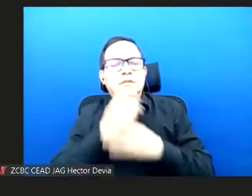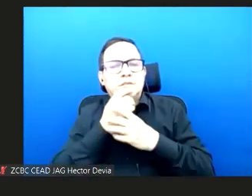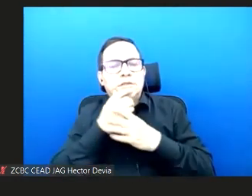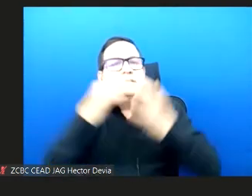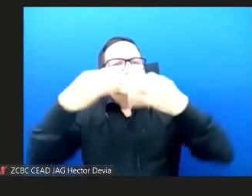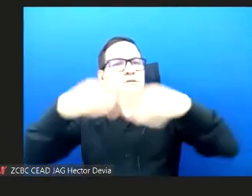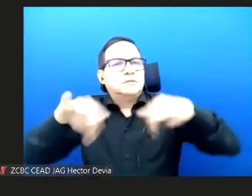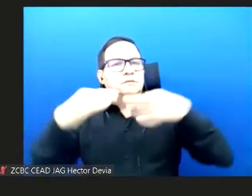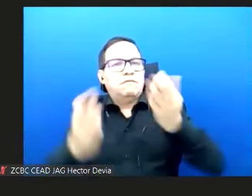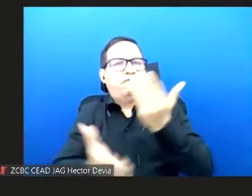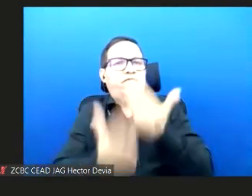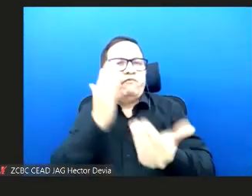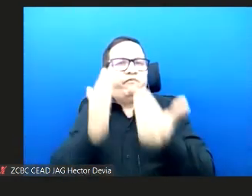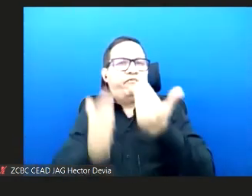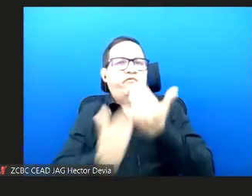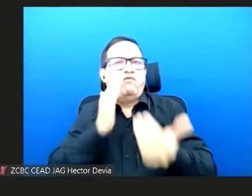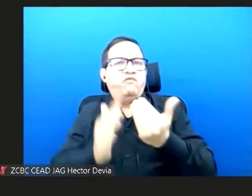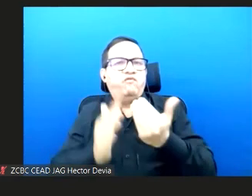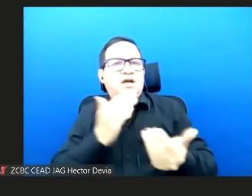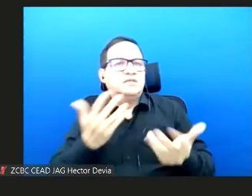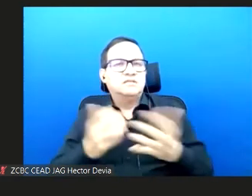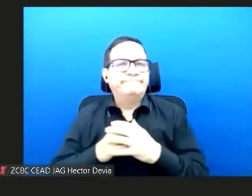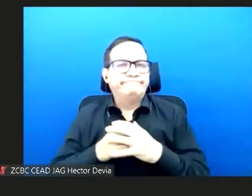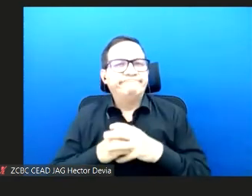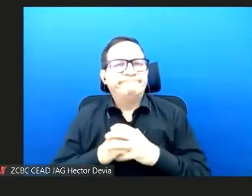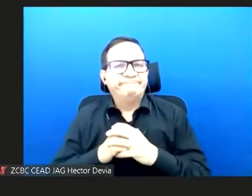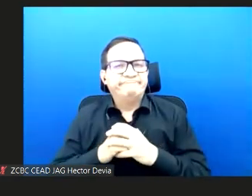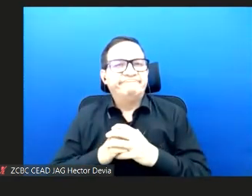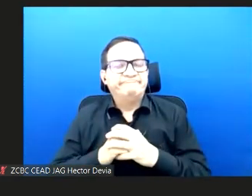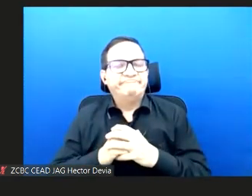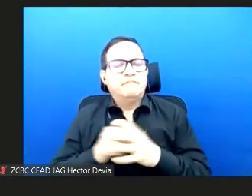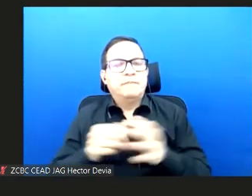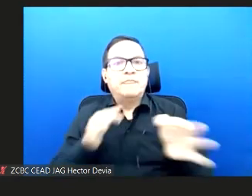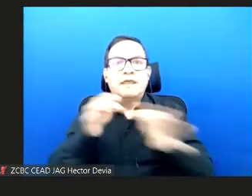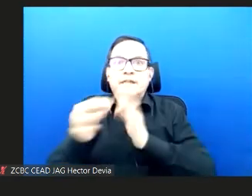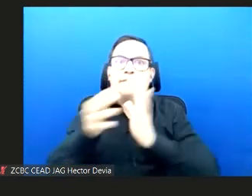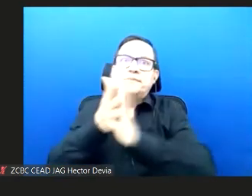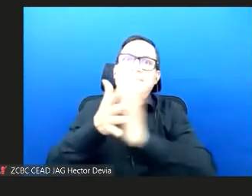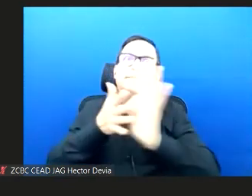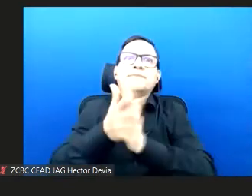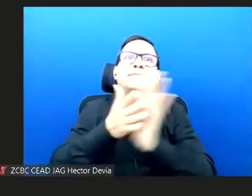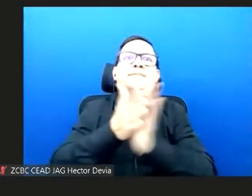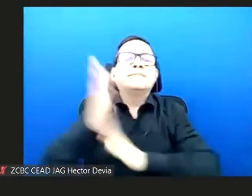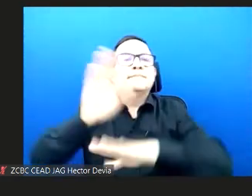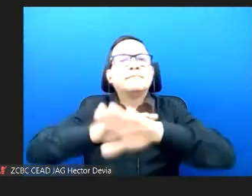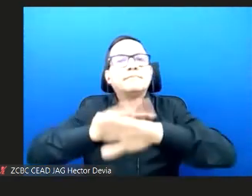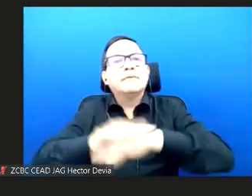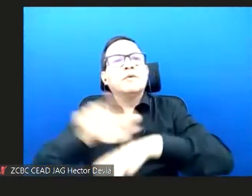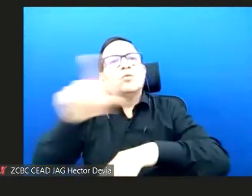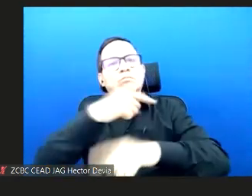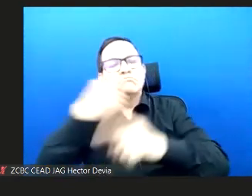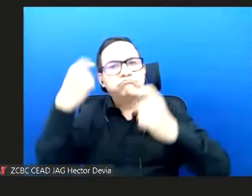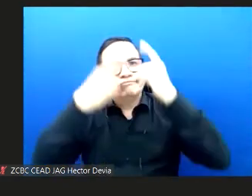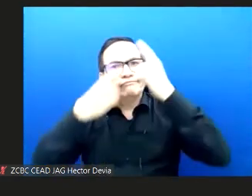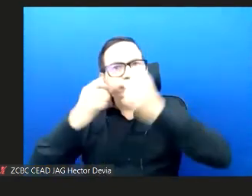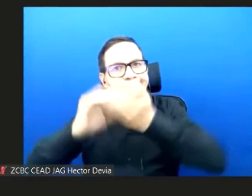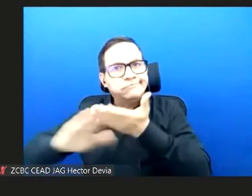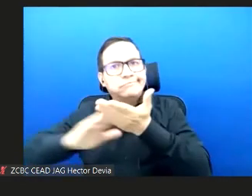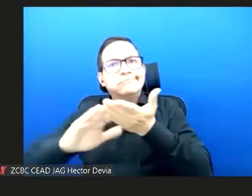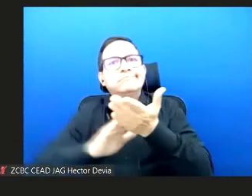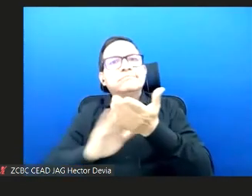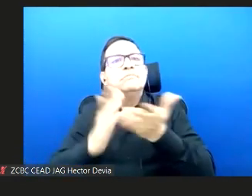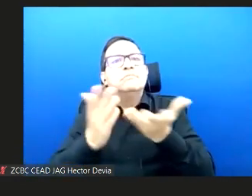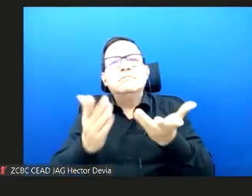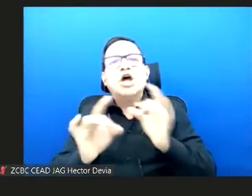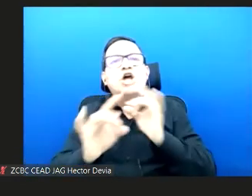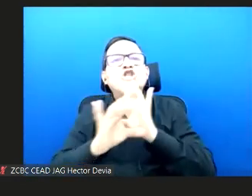La idea es que yo les explique el ejercicio, ustedes lo resuelvan o me digan la respuesta por el chat. Y